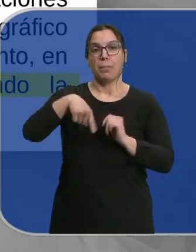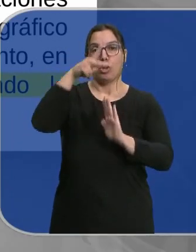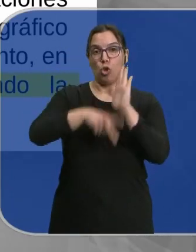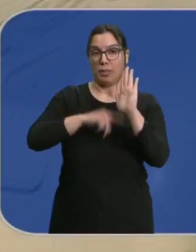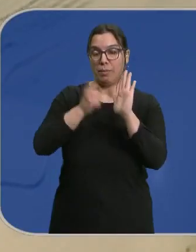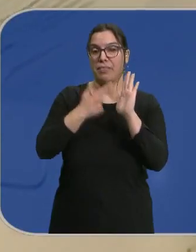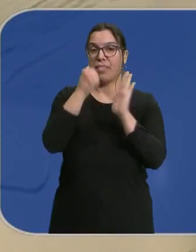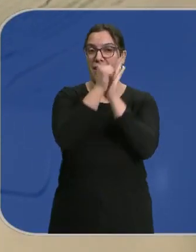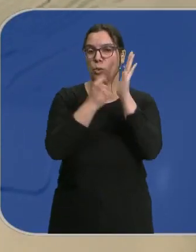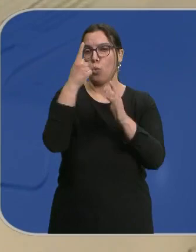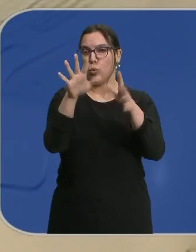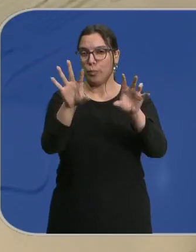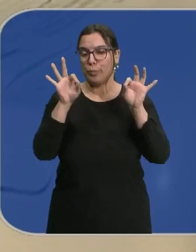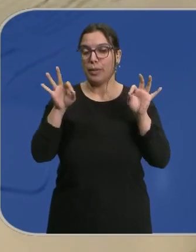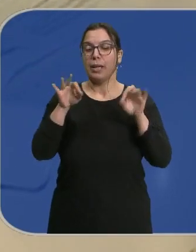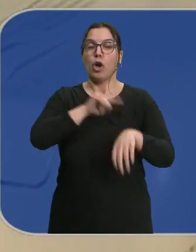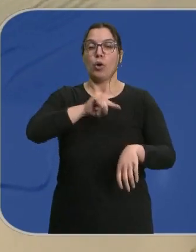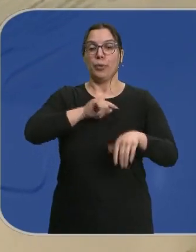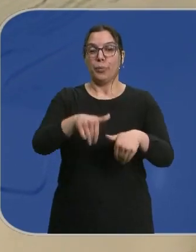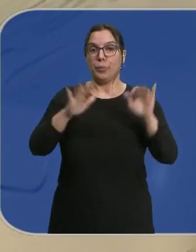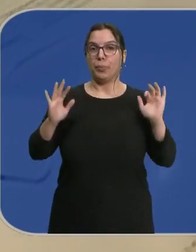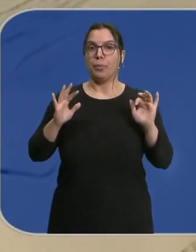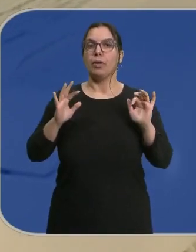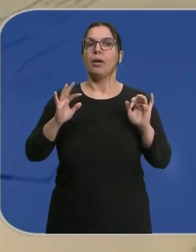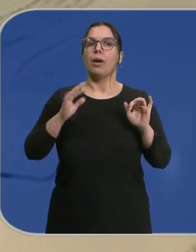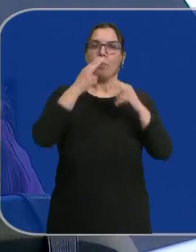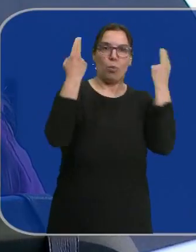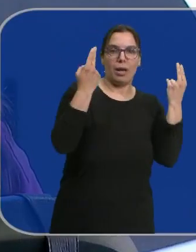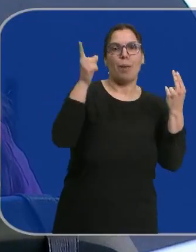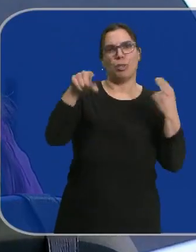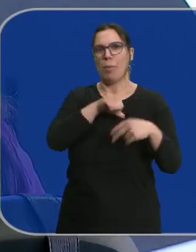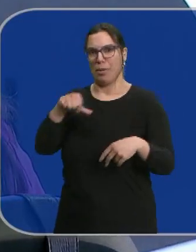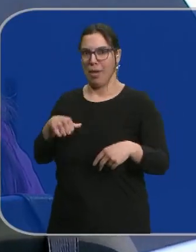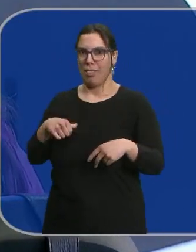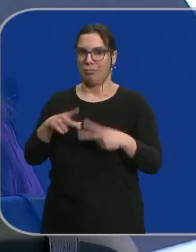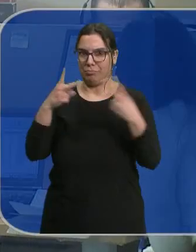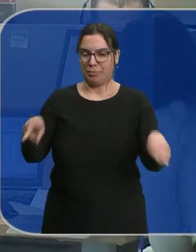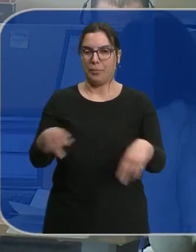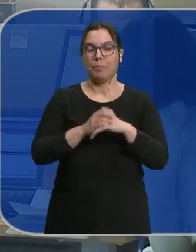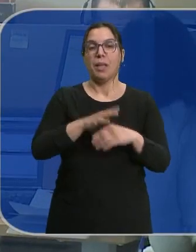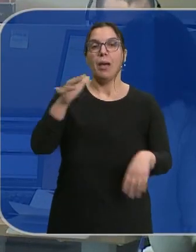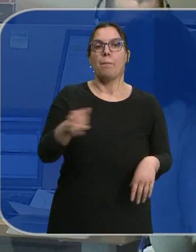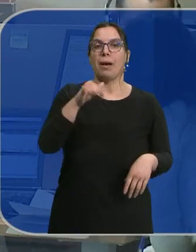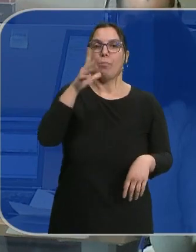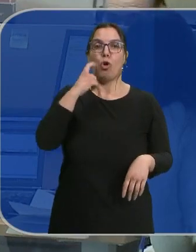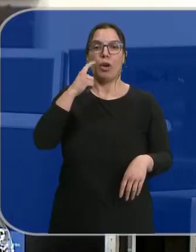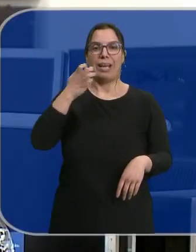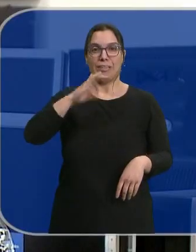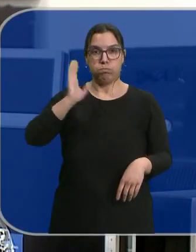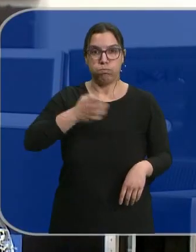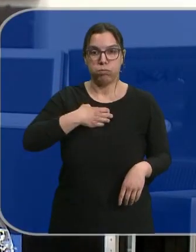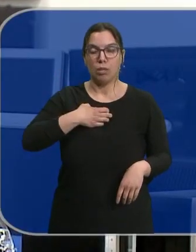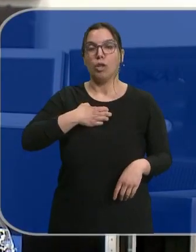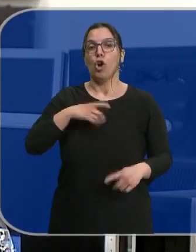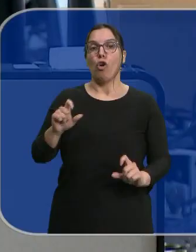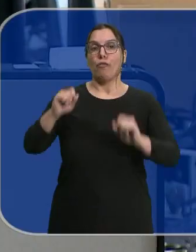fija en su articulado que los objetores lo serán en la pública y en la privada. La baja por menstruación incapacitante no